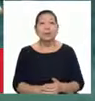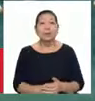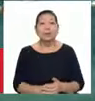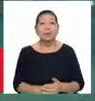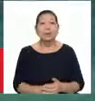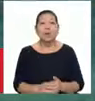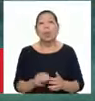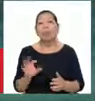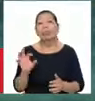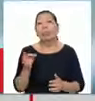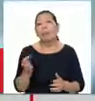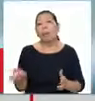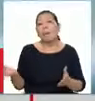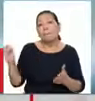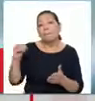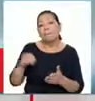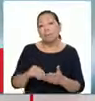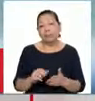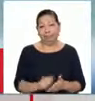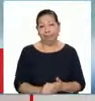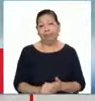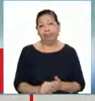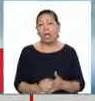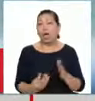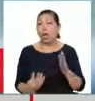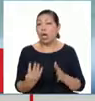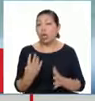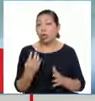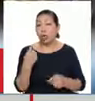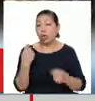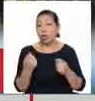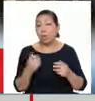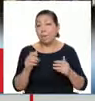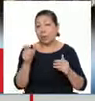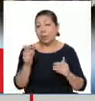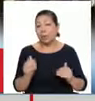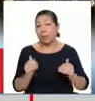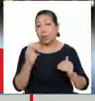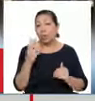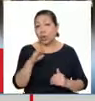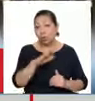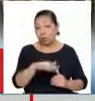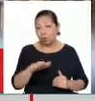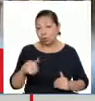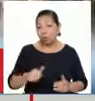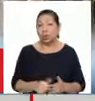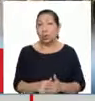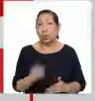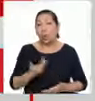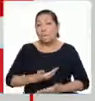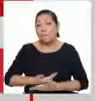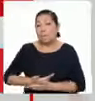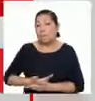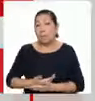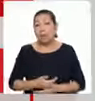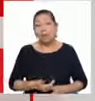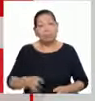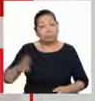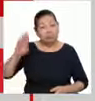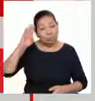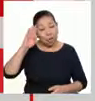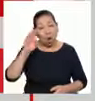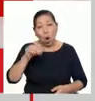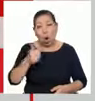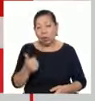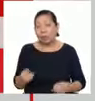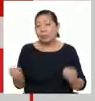transportaba a 19 pasajeros, entre ellos 14 turistas adultos, 2 menores de edad, un bebé, el capitán y